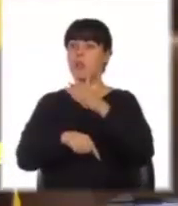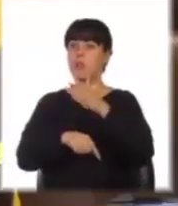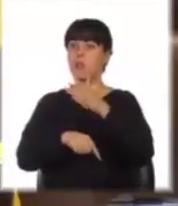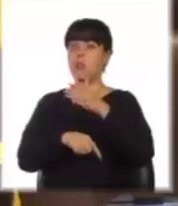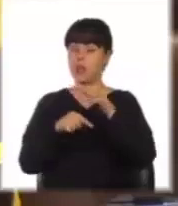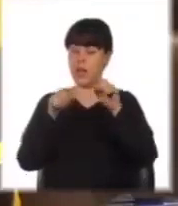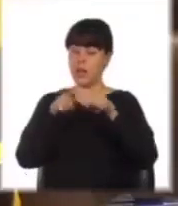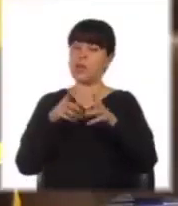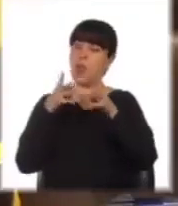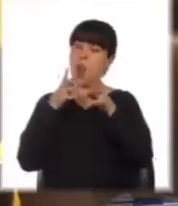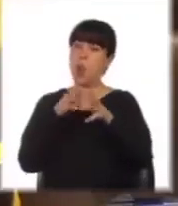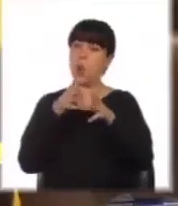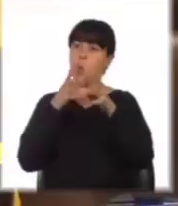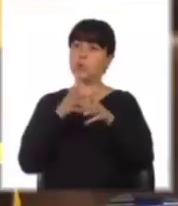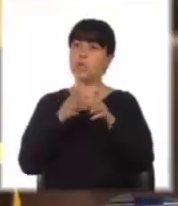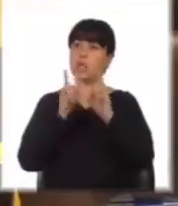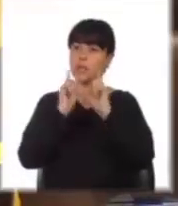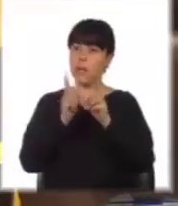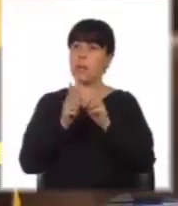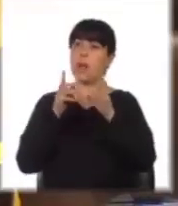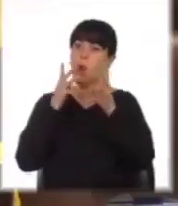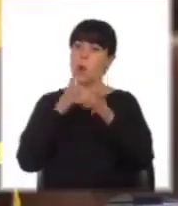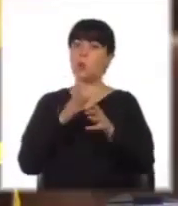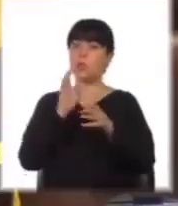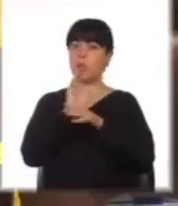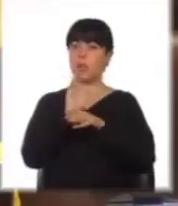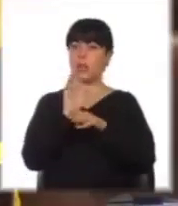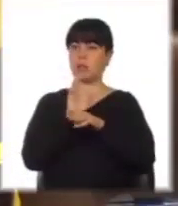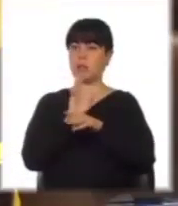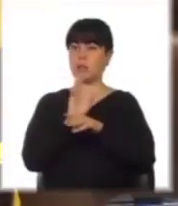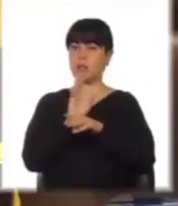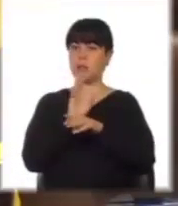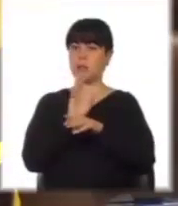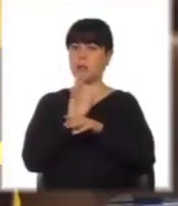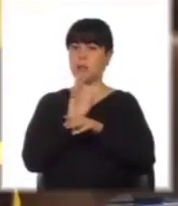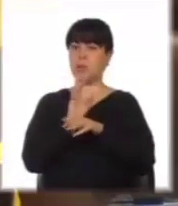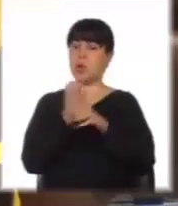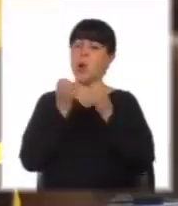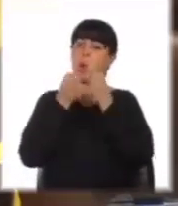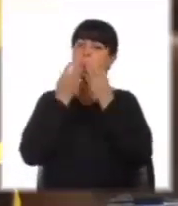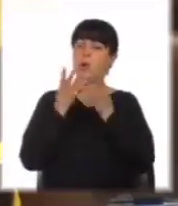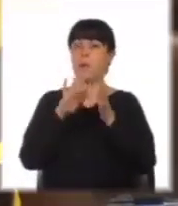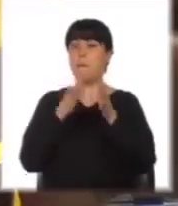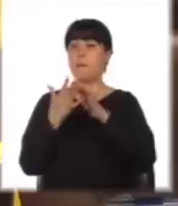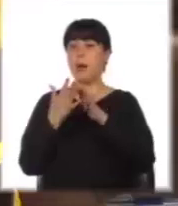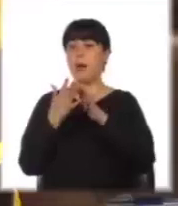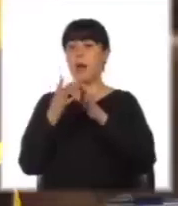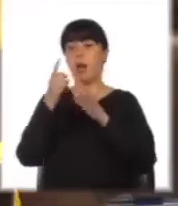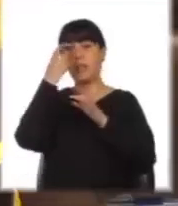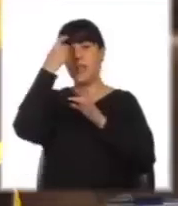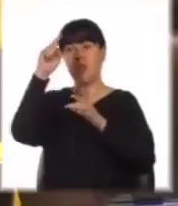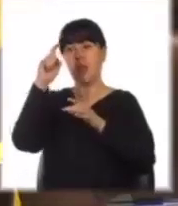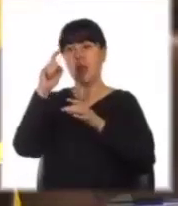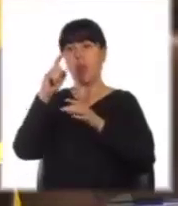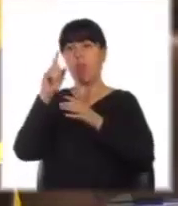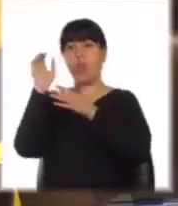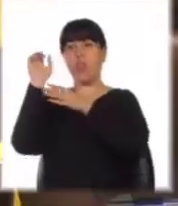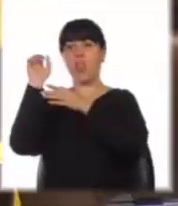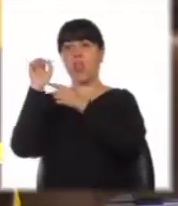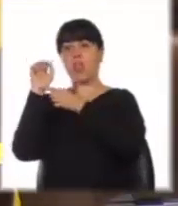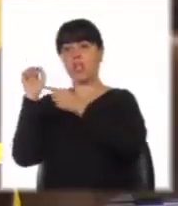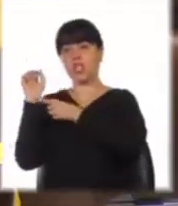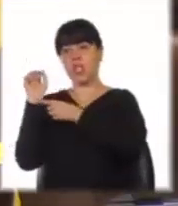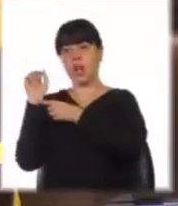esta lucha también es una lucha de clase? Porque para la derecha, el derecho